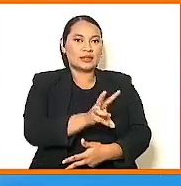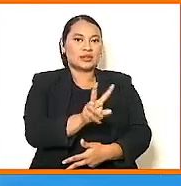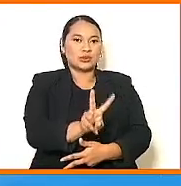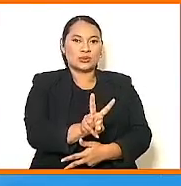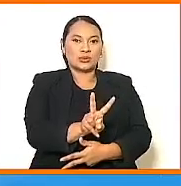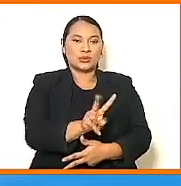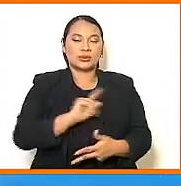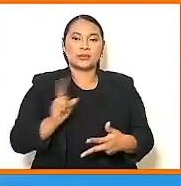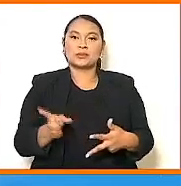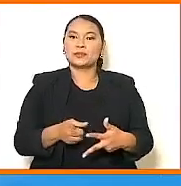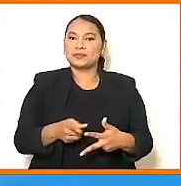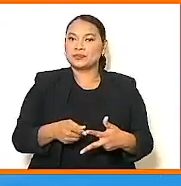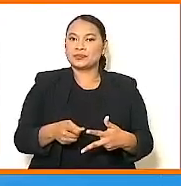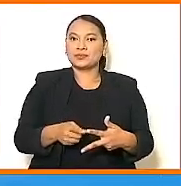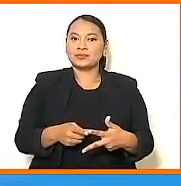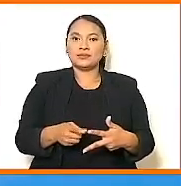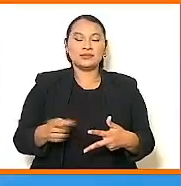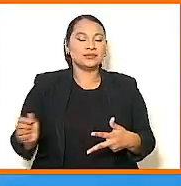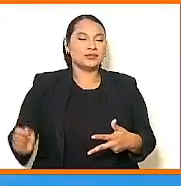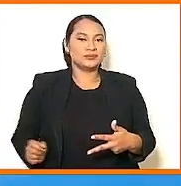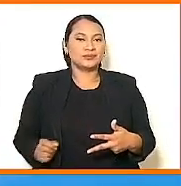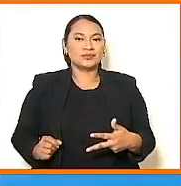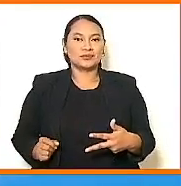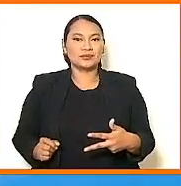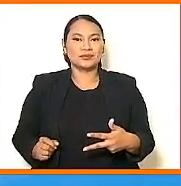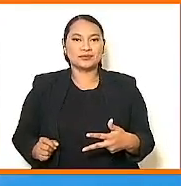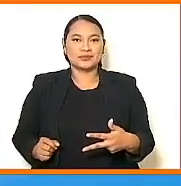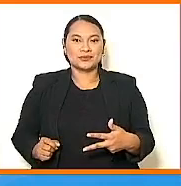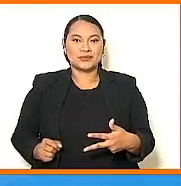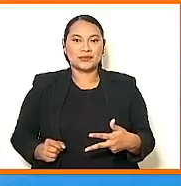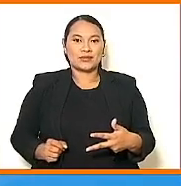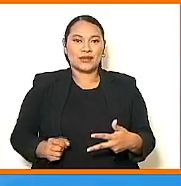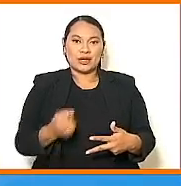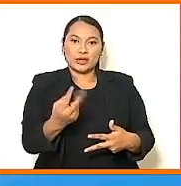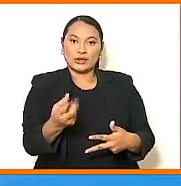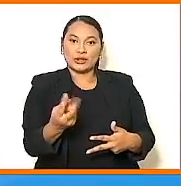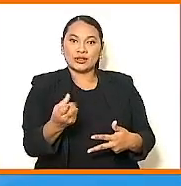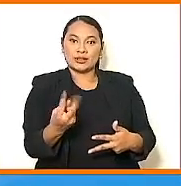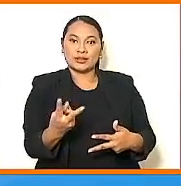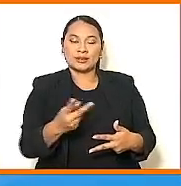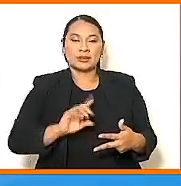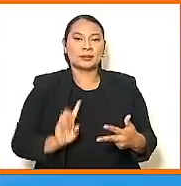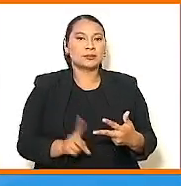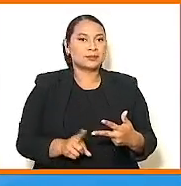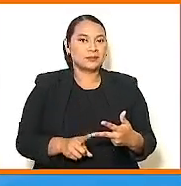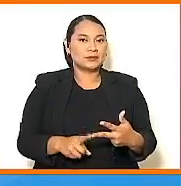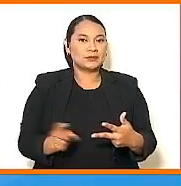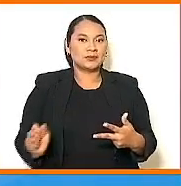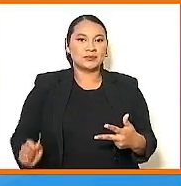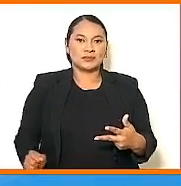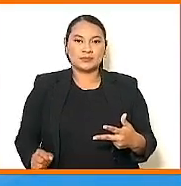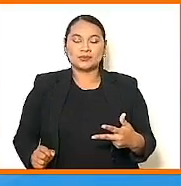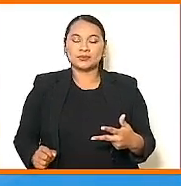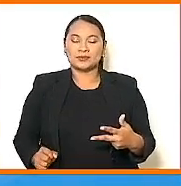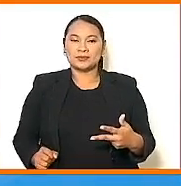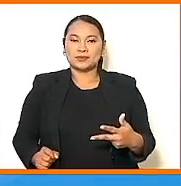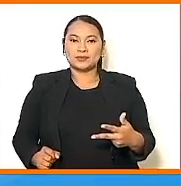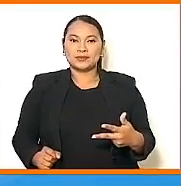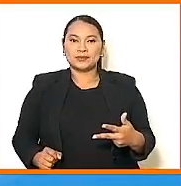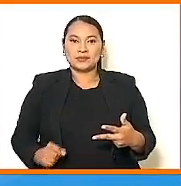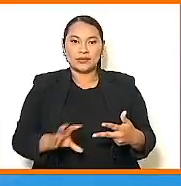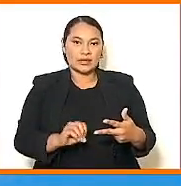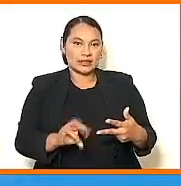62. Segundo número afortunado, 12. Tercer y decisivo número ganador, este es